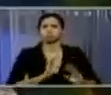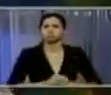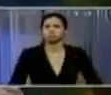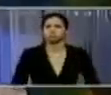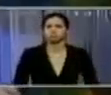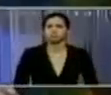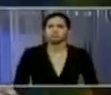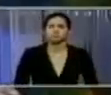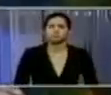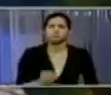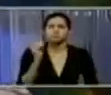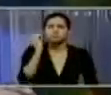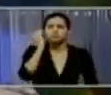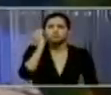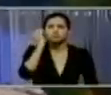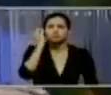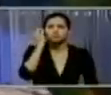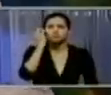donde